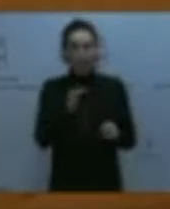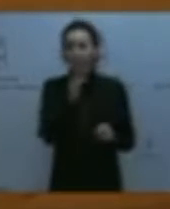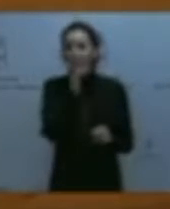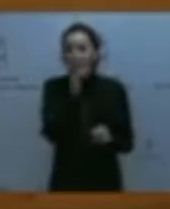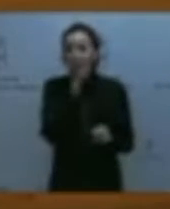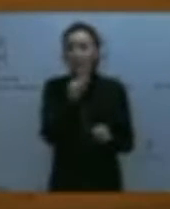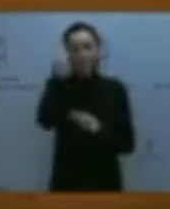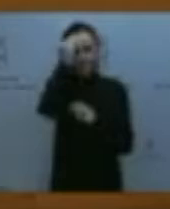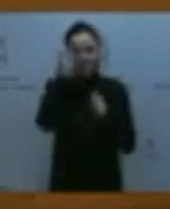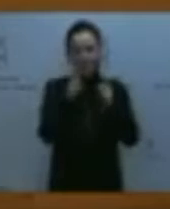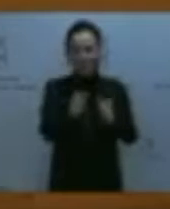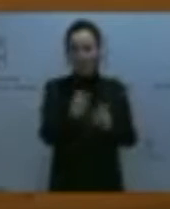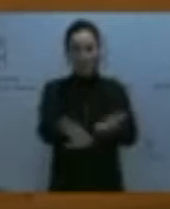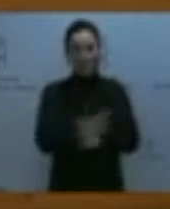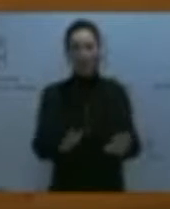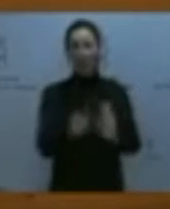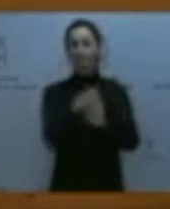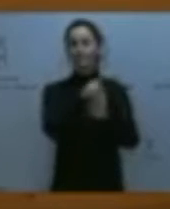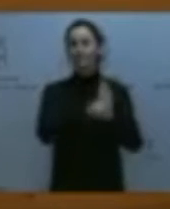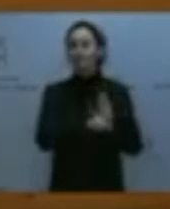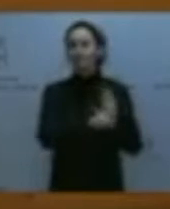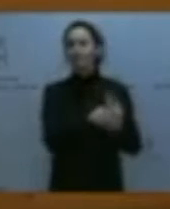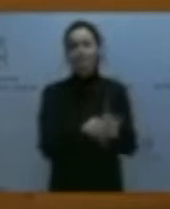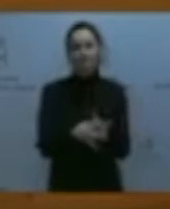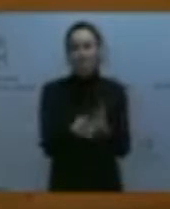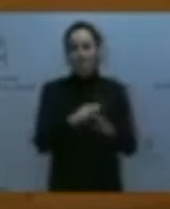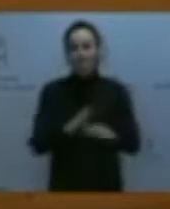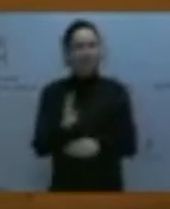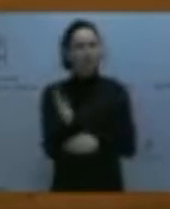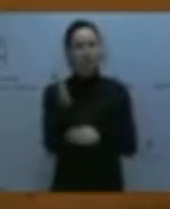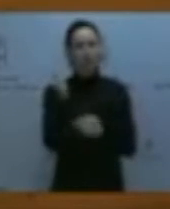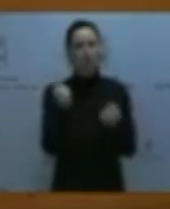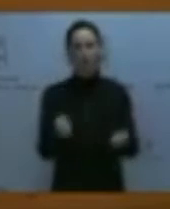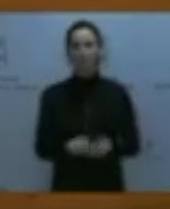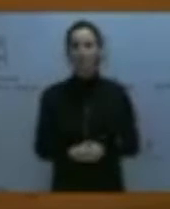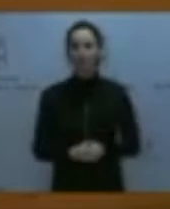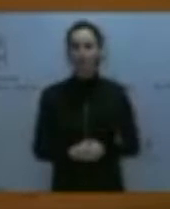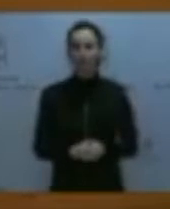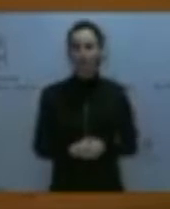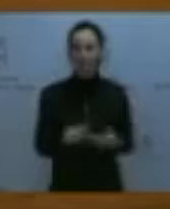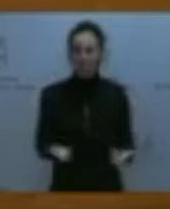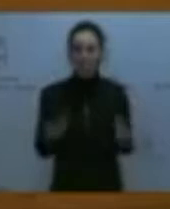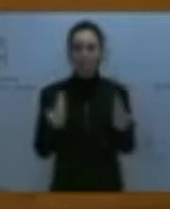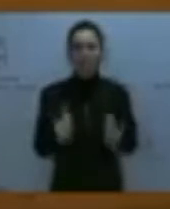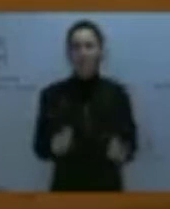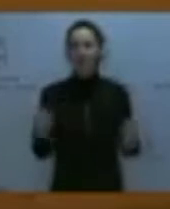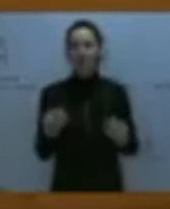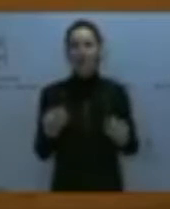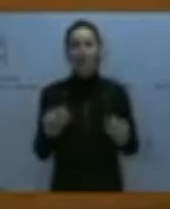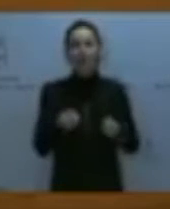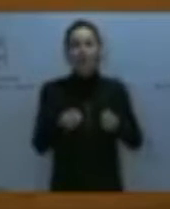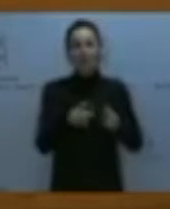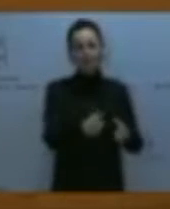este sector y las medidas contempladas al respecto la perjudican enormemente. Deben ser escuchadas las peticiones del